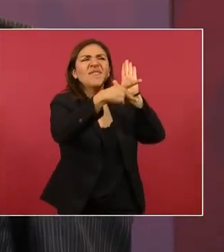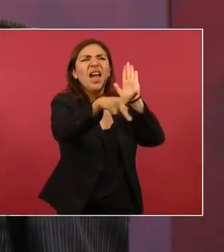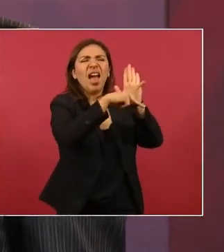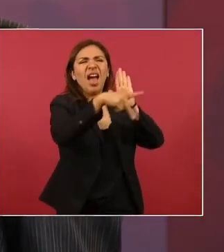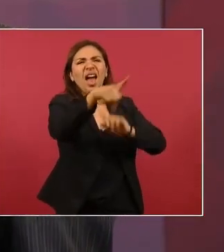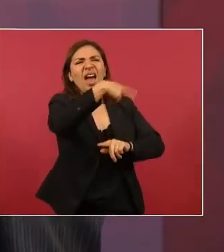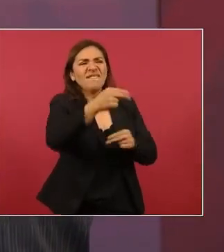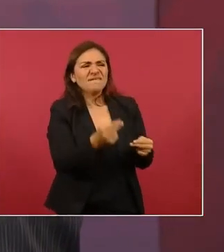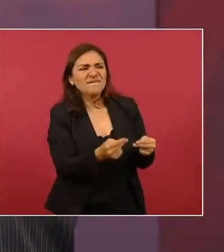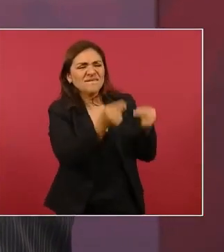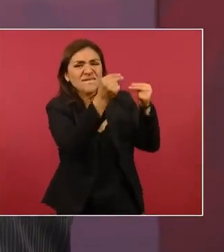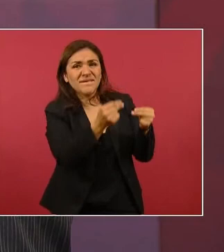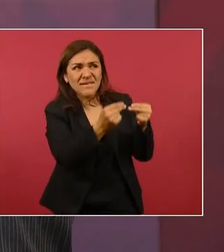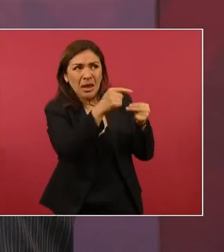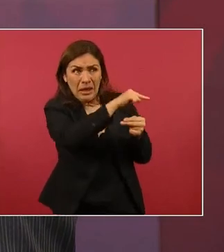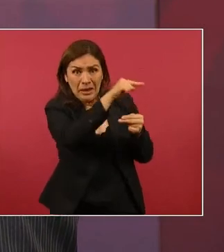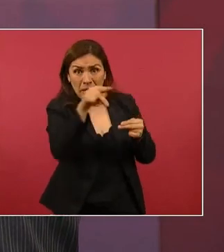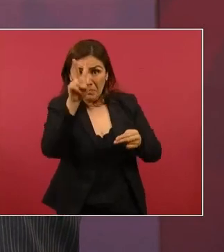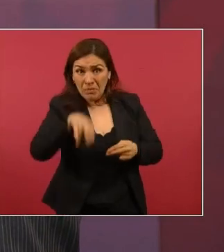les importa